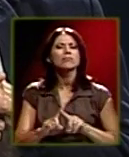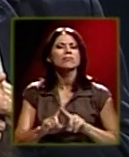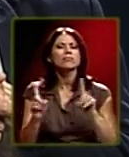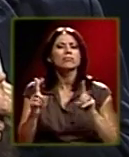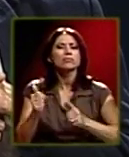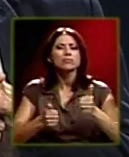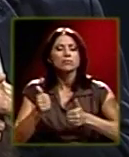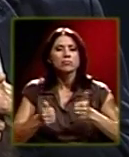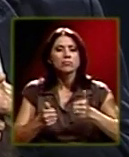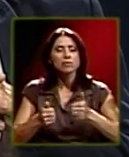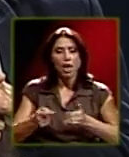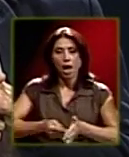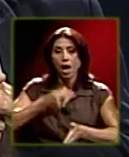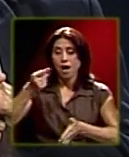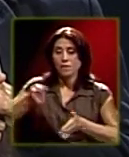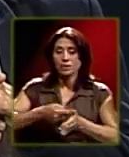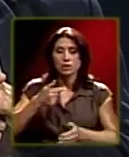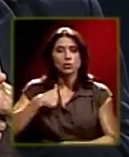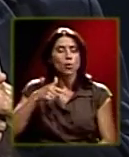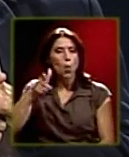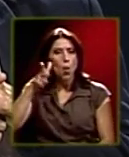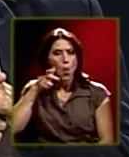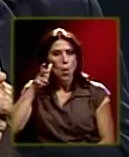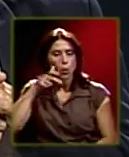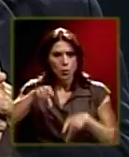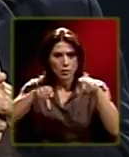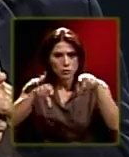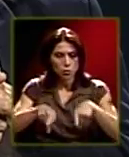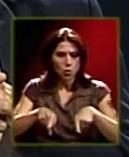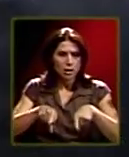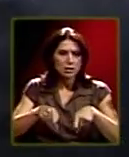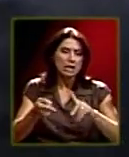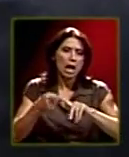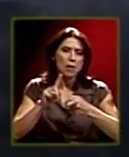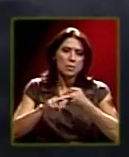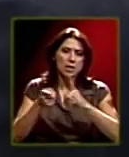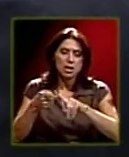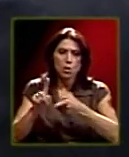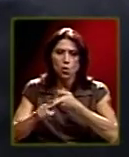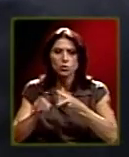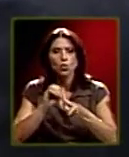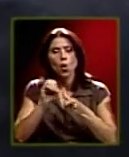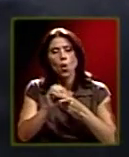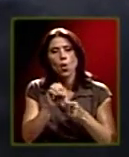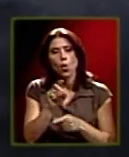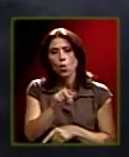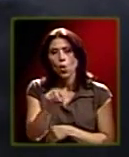a veces oigo a los amigos o los colegas, o en este caso incluso